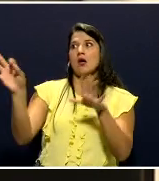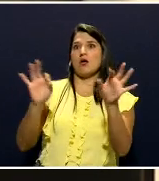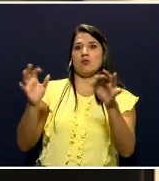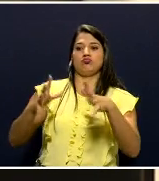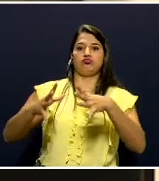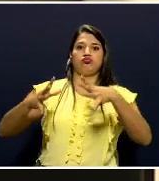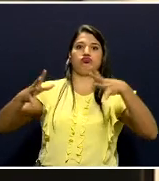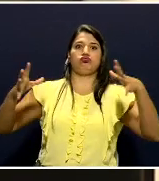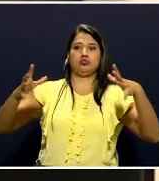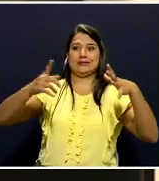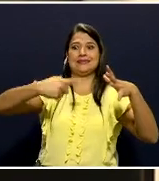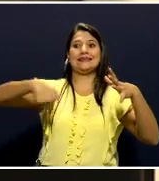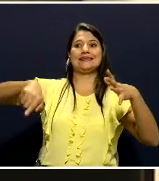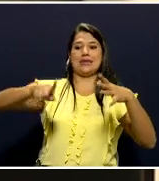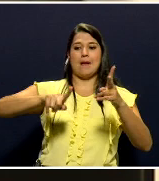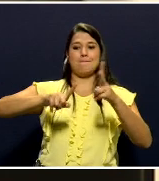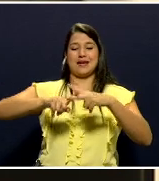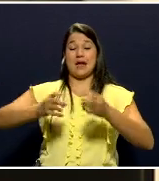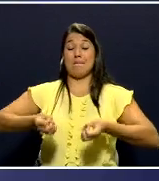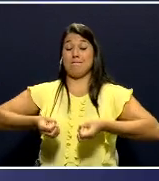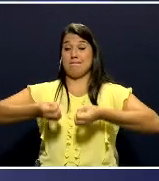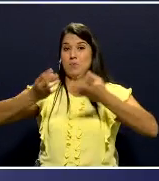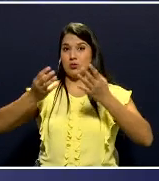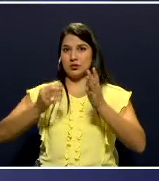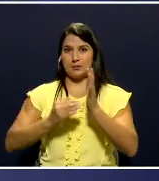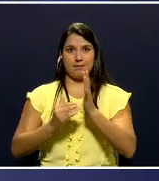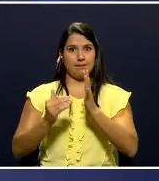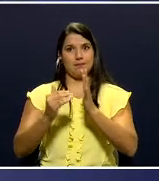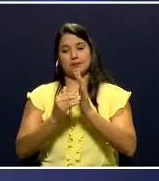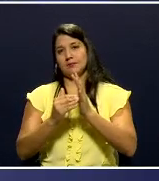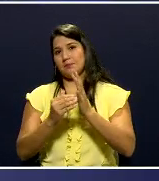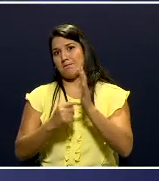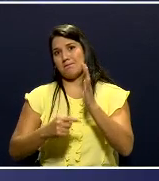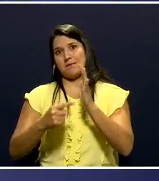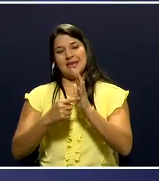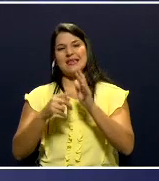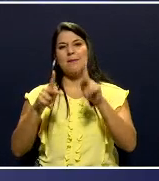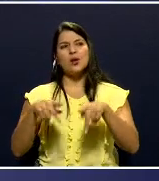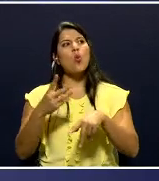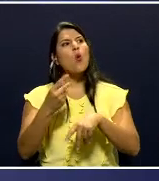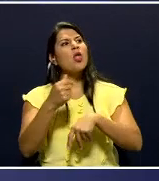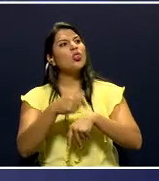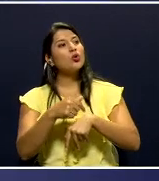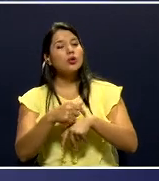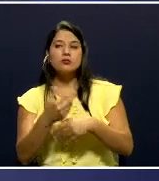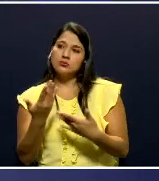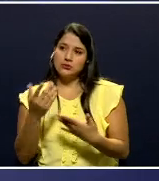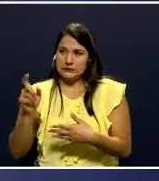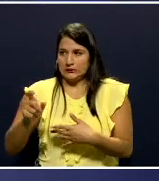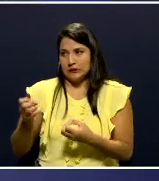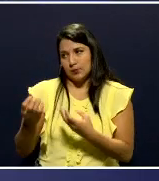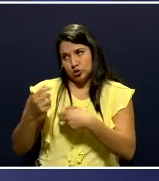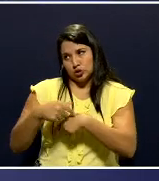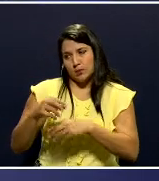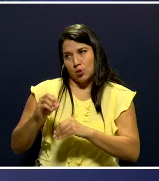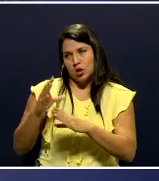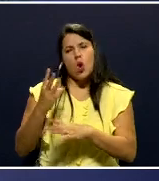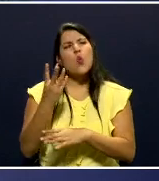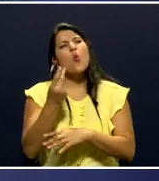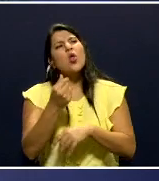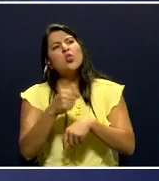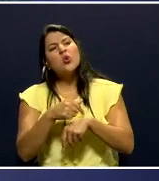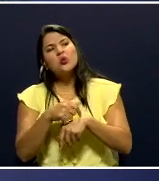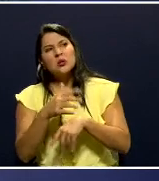muchísimo más grande de varios miles de personas. ¿Cuánto va a llevar todo ese tiempo? Eso toma su tiempo, por supuesto. ¿Cuánto